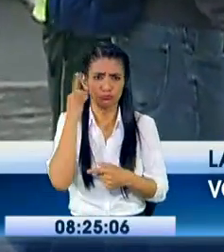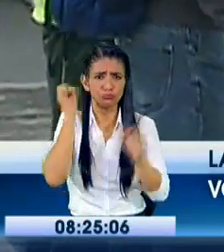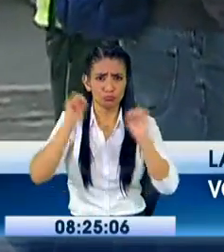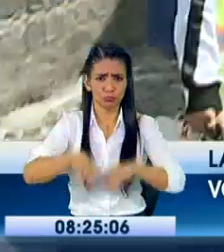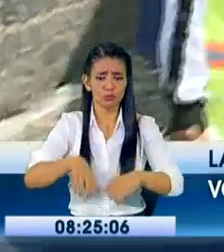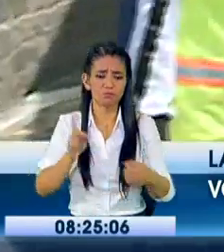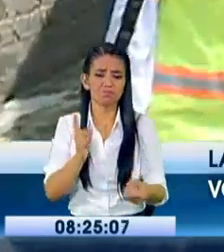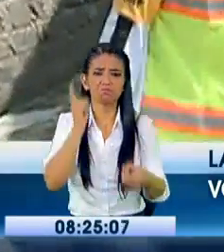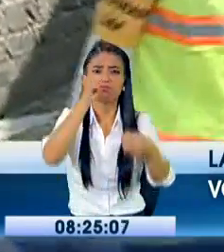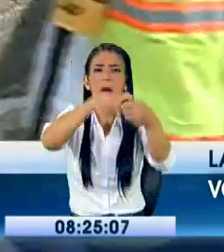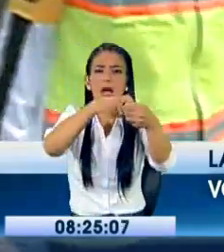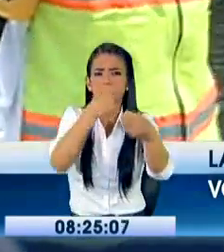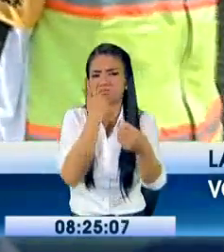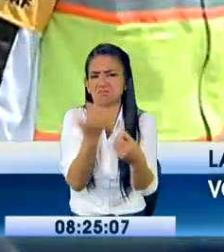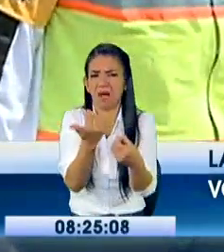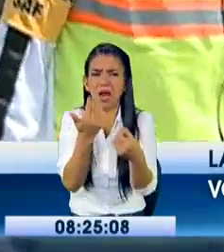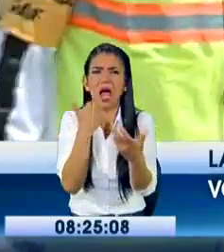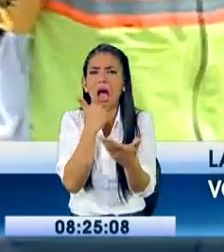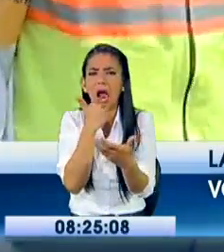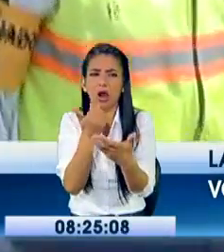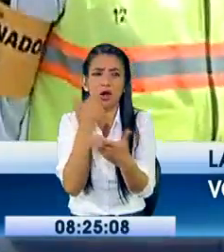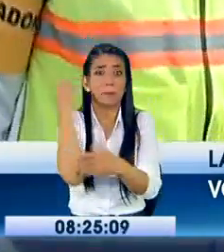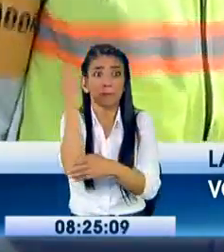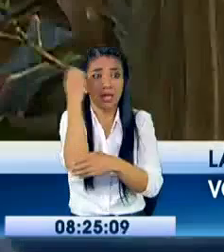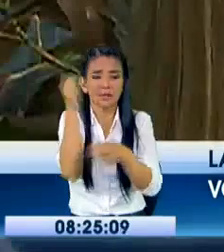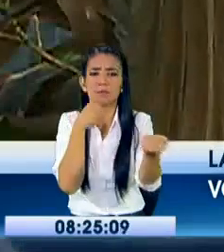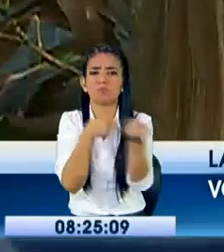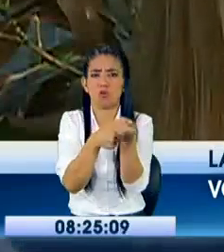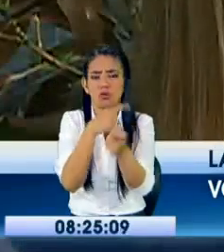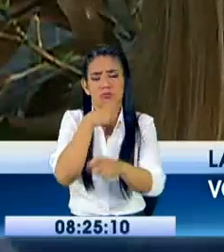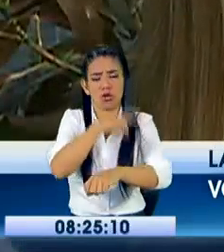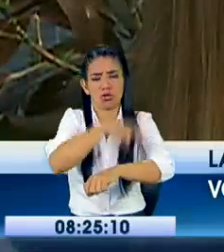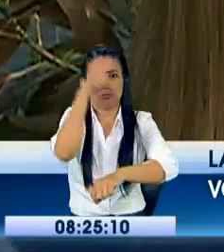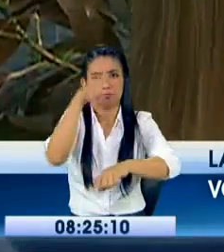formulario en la página web del municipio